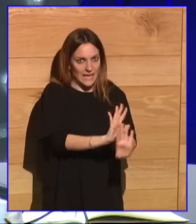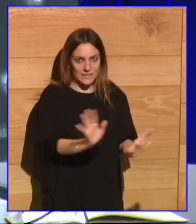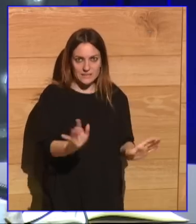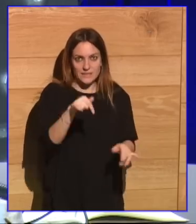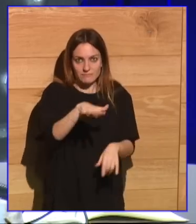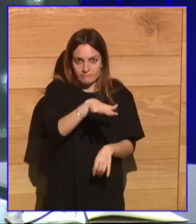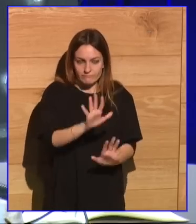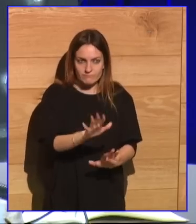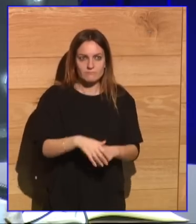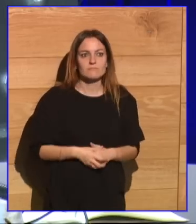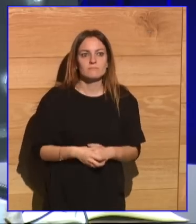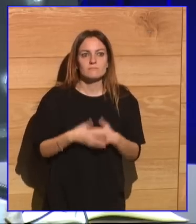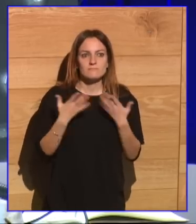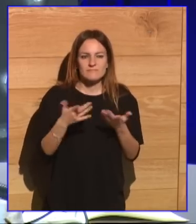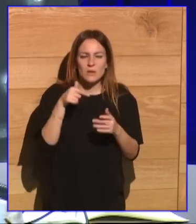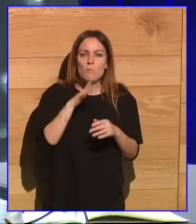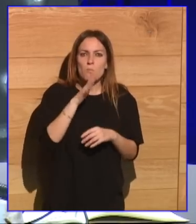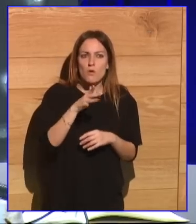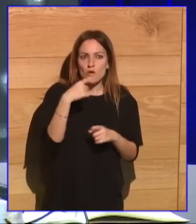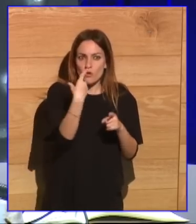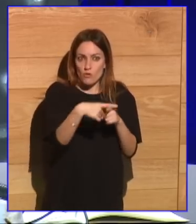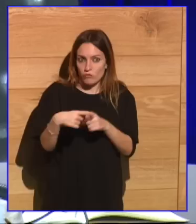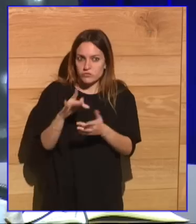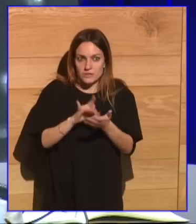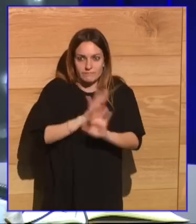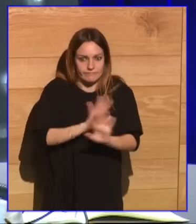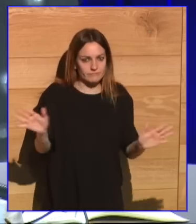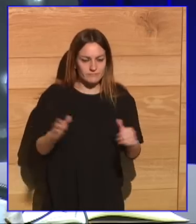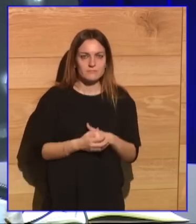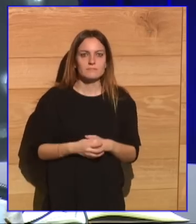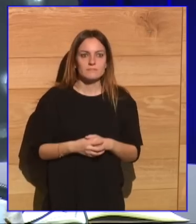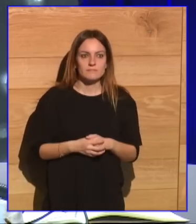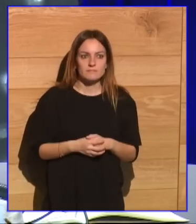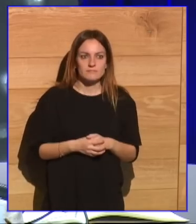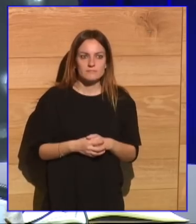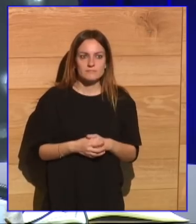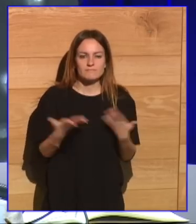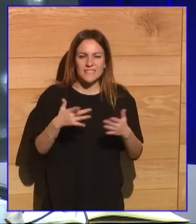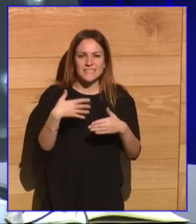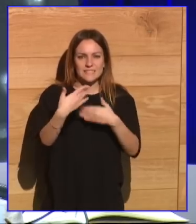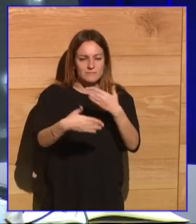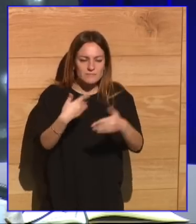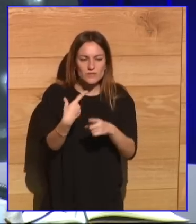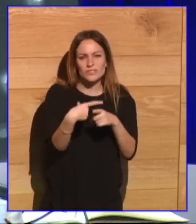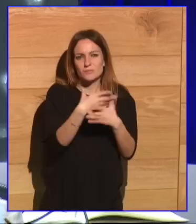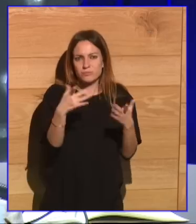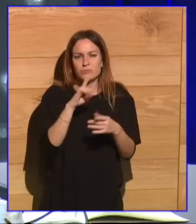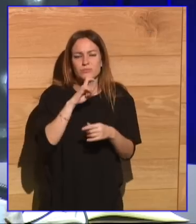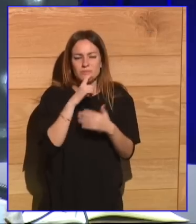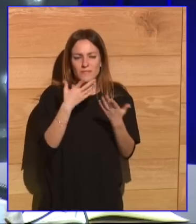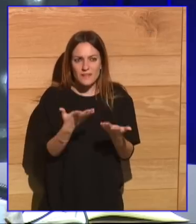aquí. Y eso es debido pues, a una serie de cosas. Y ya está, no nos vamos a... Es muy largo y es muy